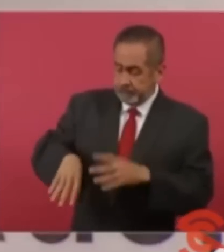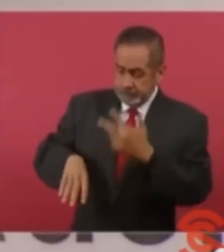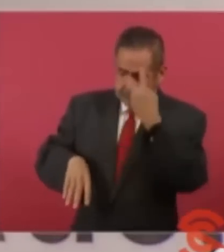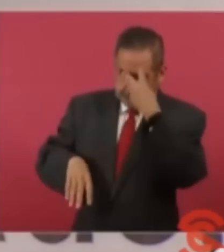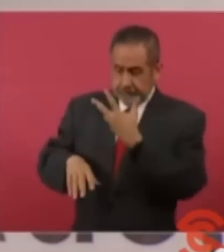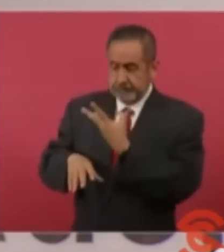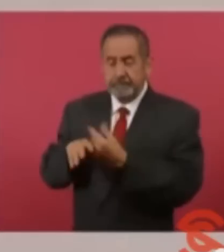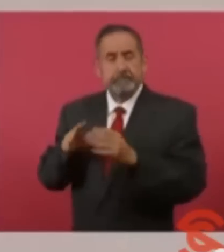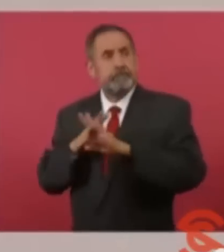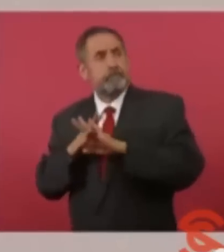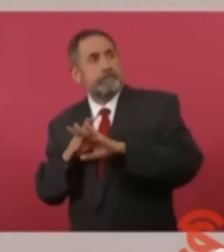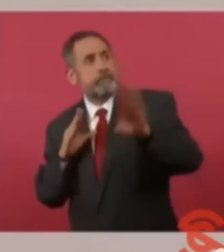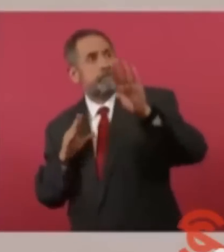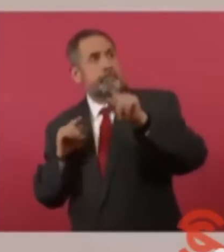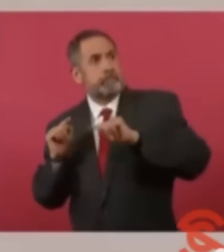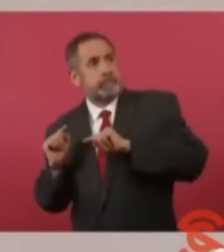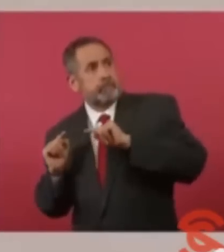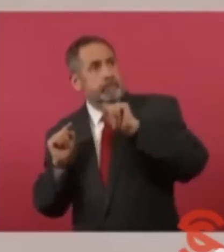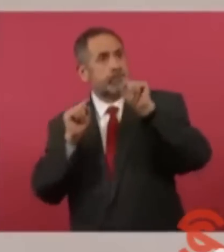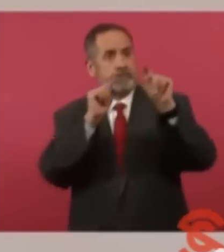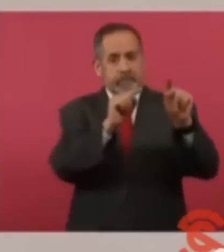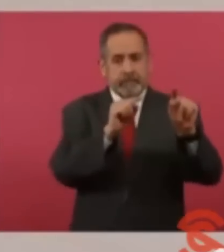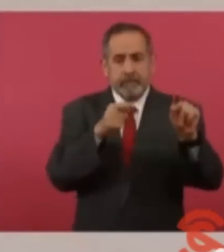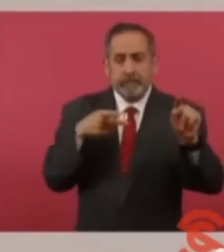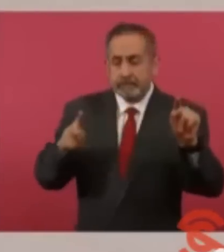México nunca se ha ido de